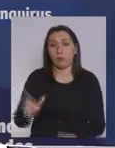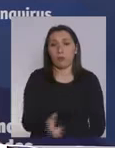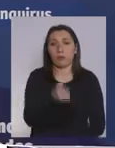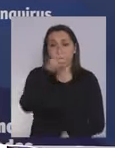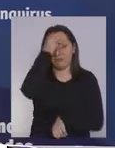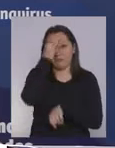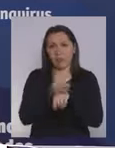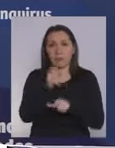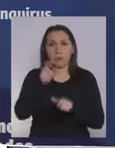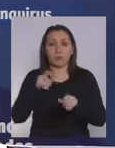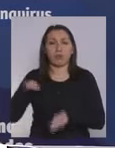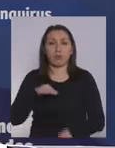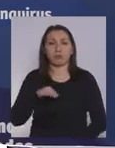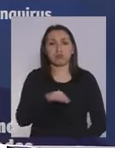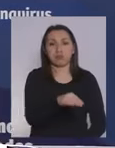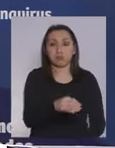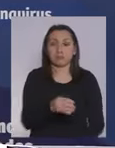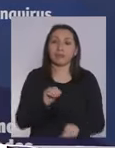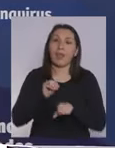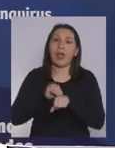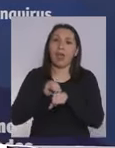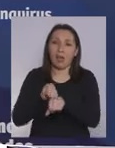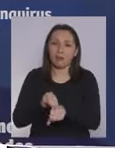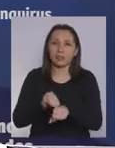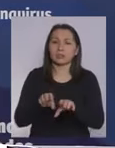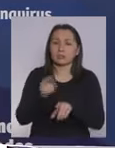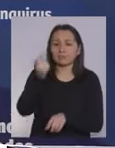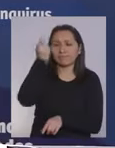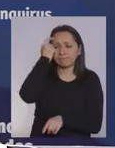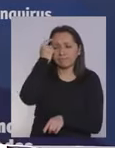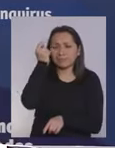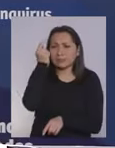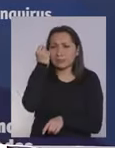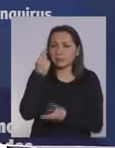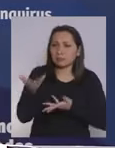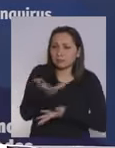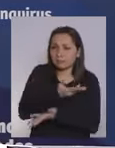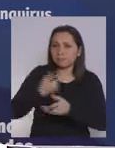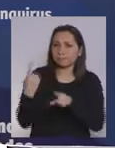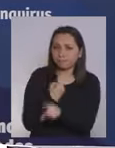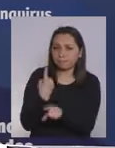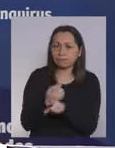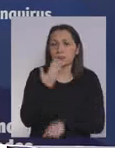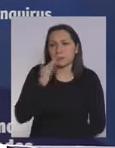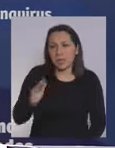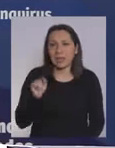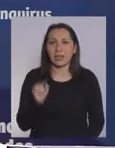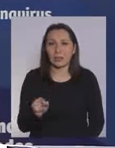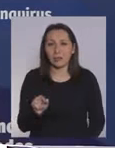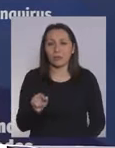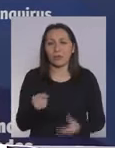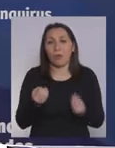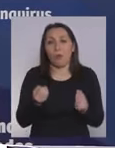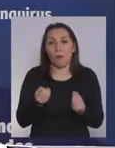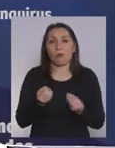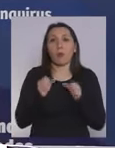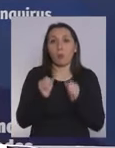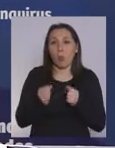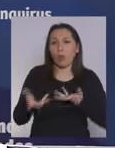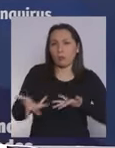que están siendo trasladados hago un llamado a la cordura al diálogo y obviamente a que podamos